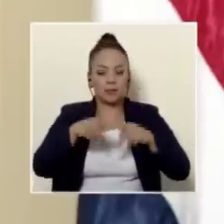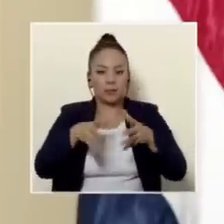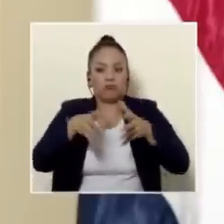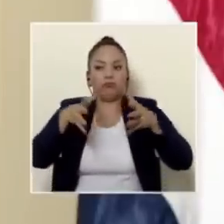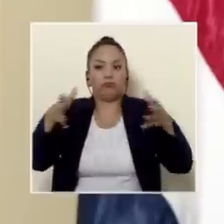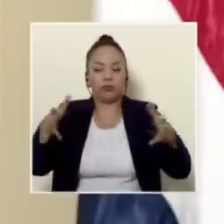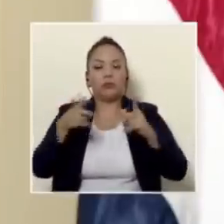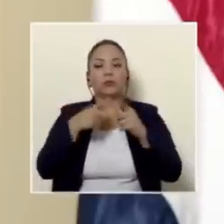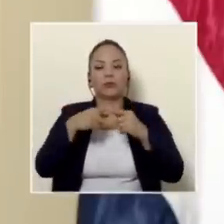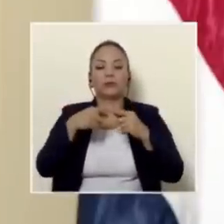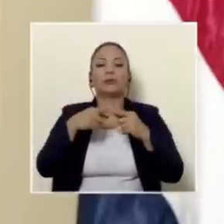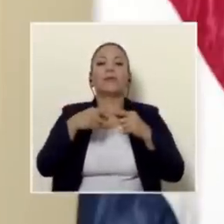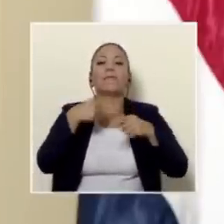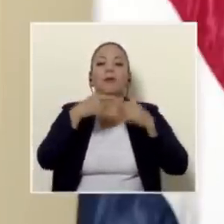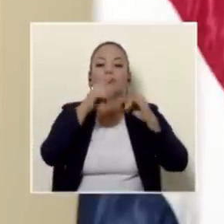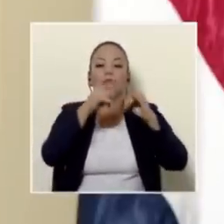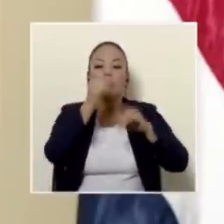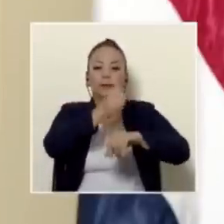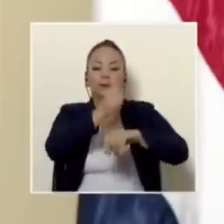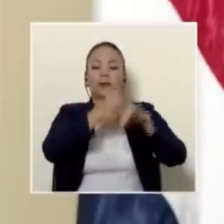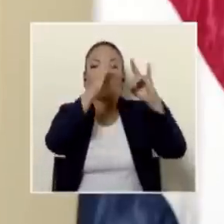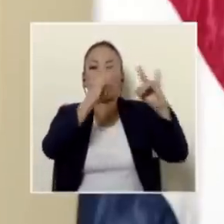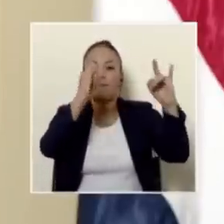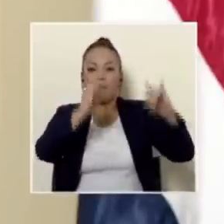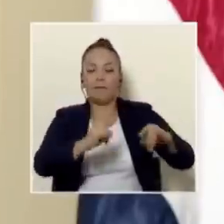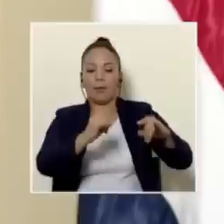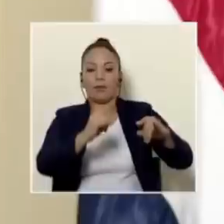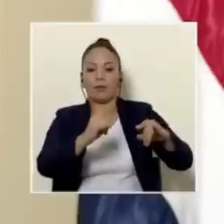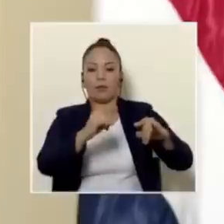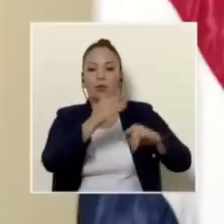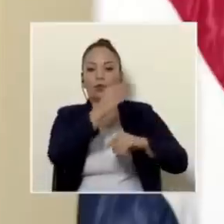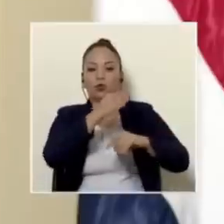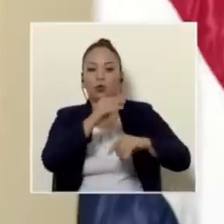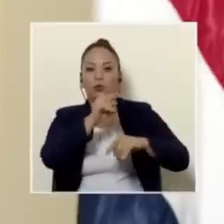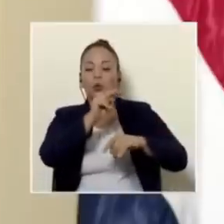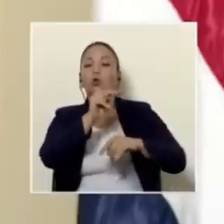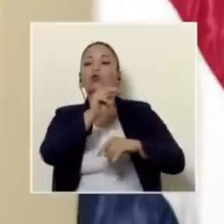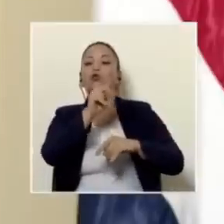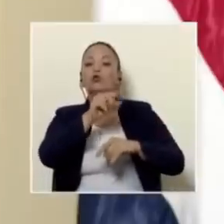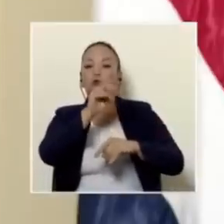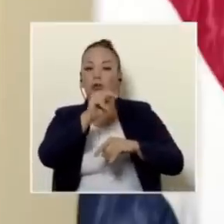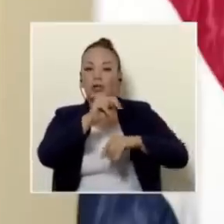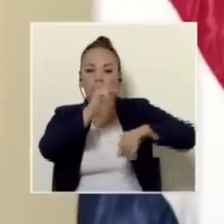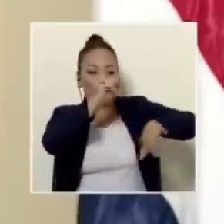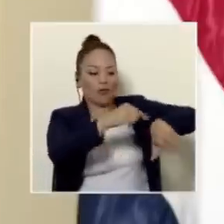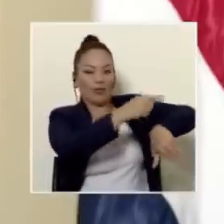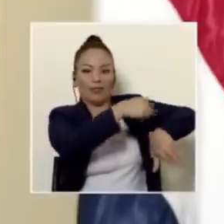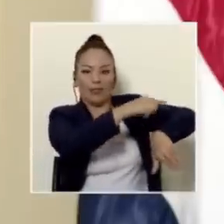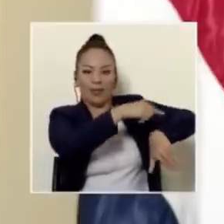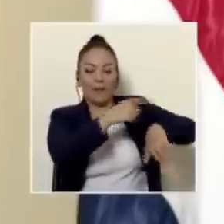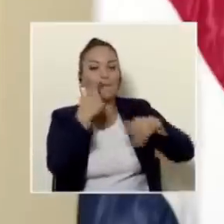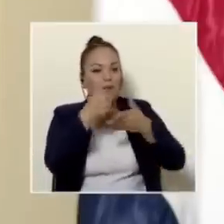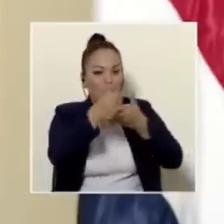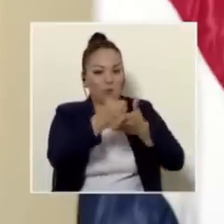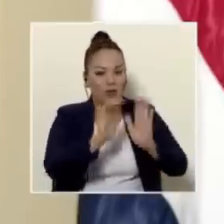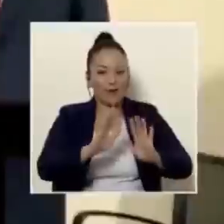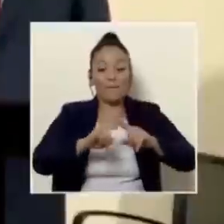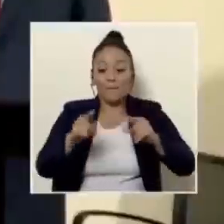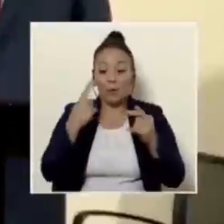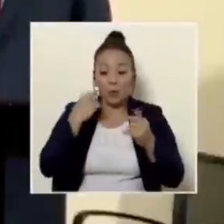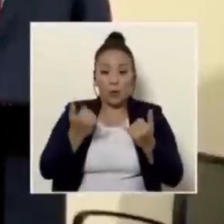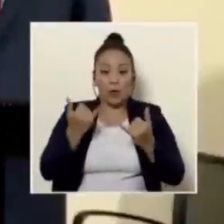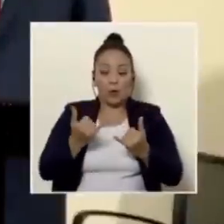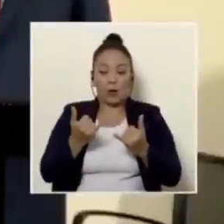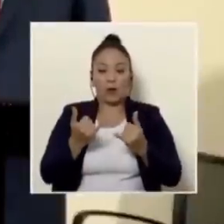de establecer un campamento en la zona norte para que precisamente se les pueda dar esa asistencia. Por el momento, con los